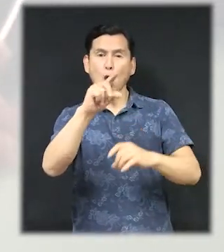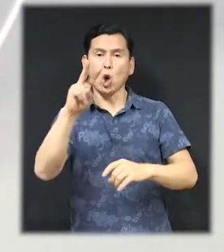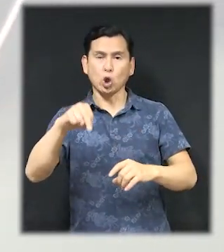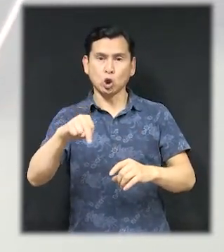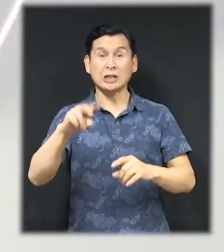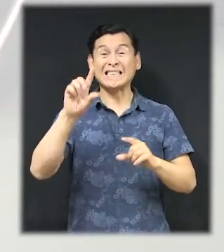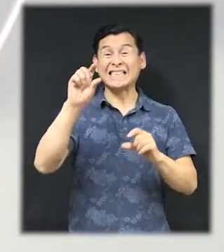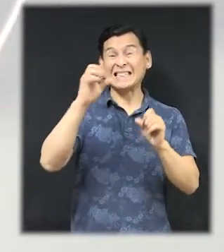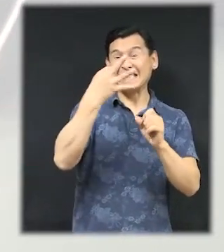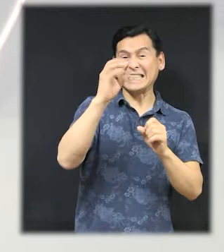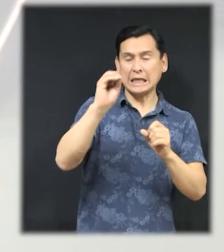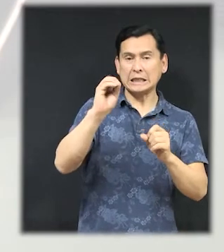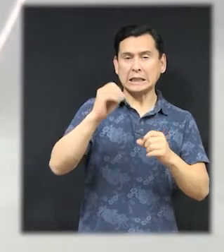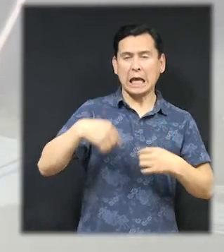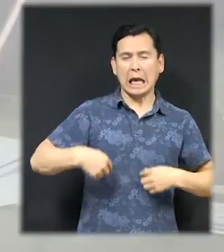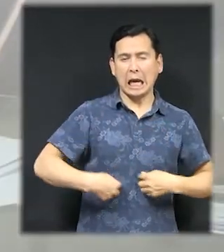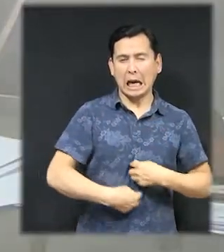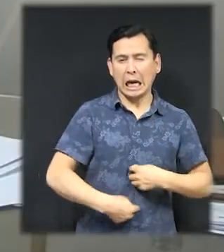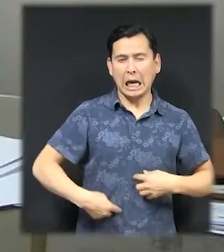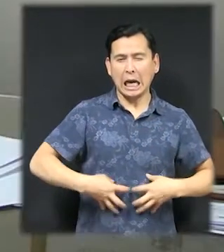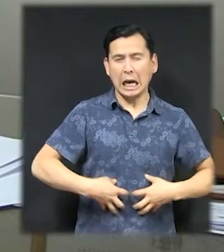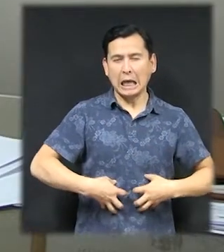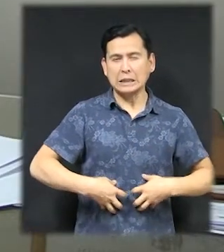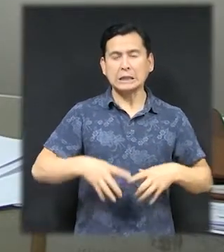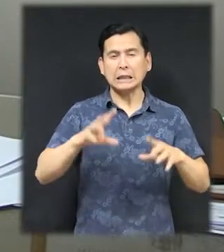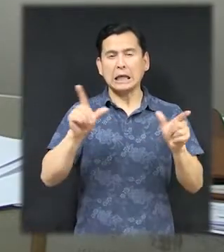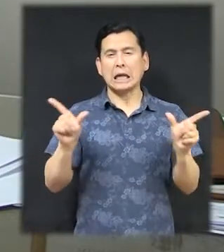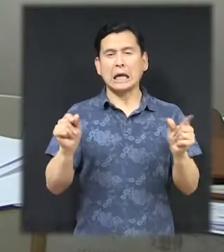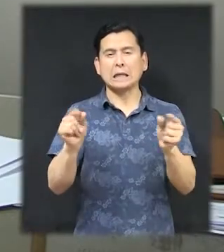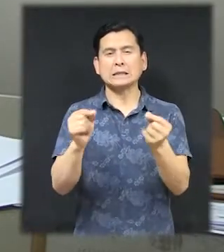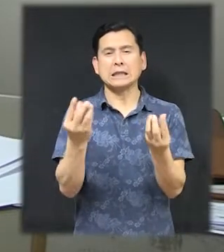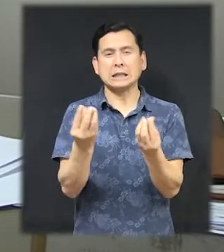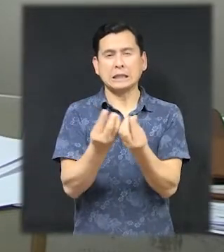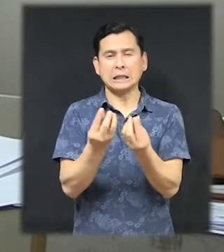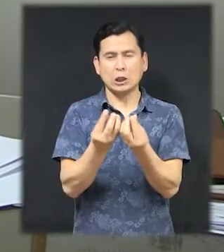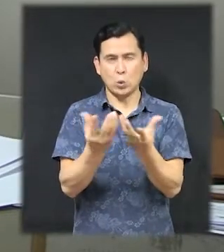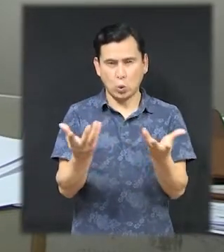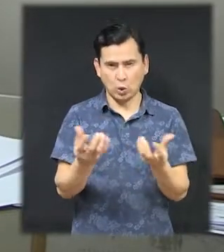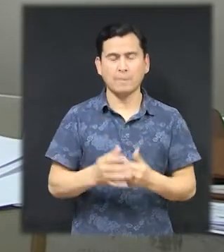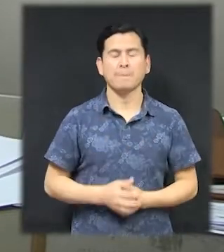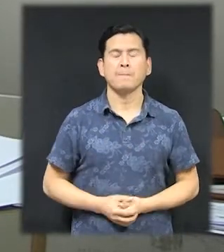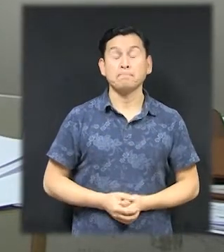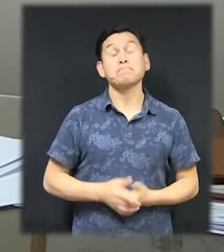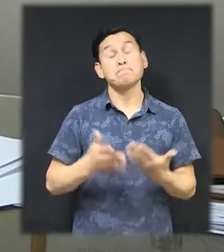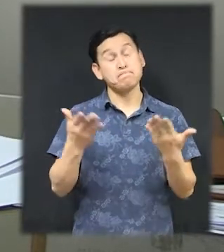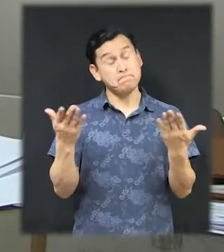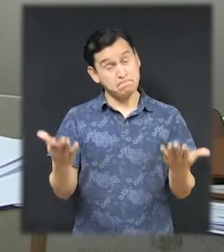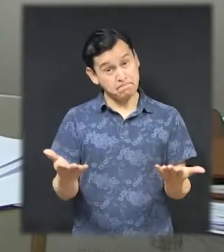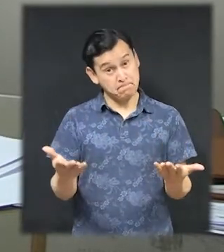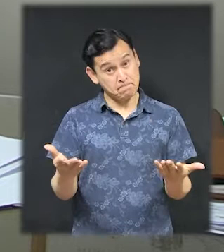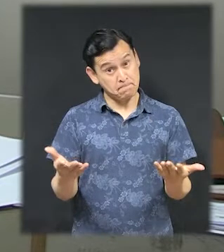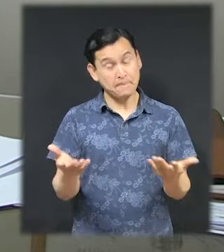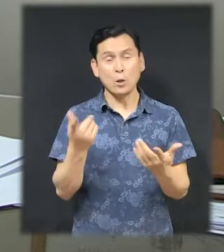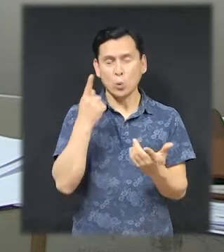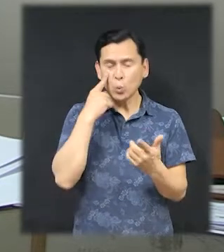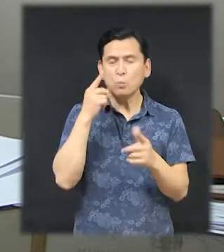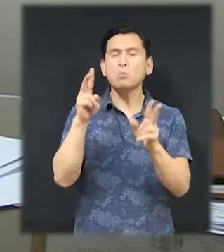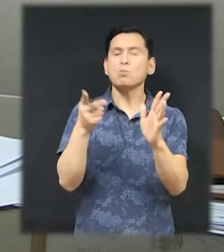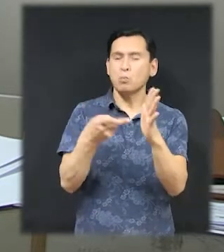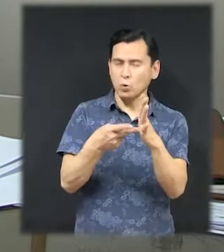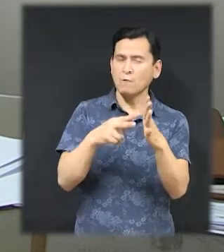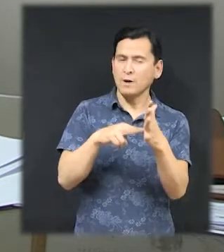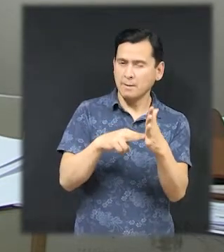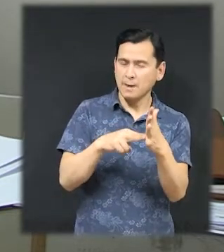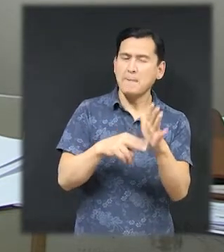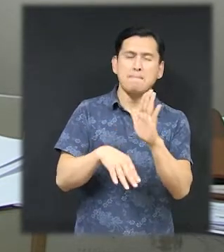testículo. Es sin duda una de las patologías que más está generando daño en nuestra